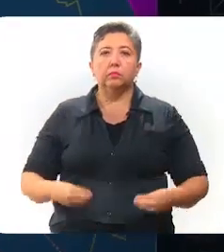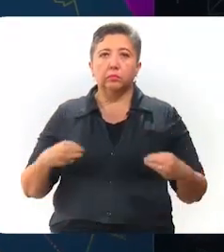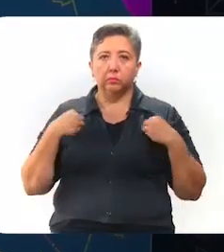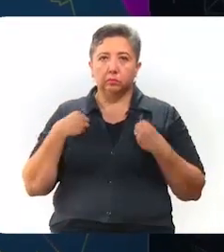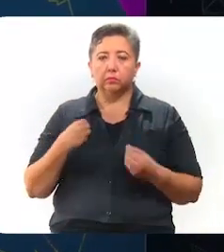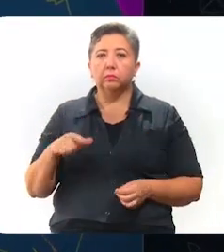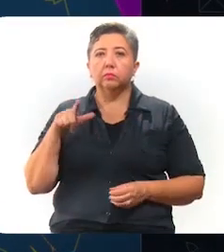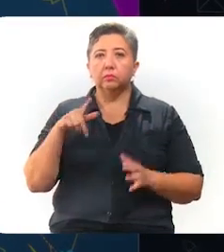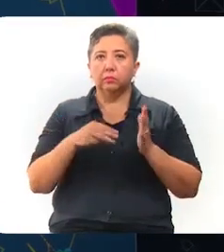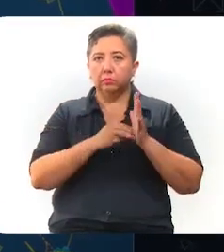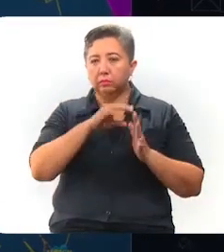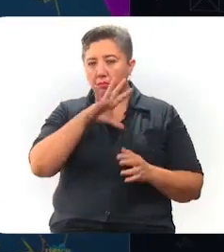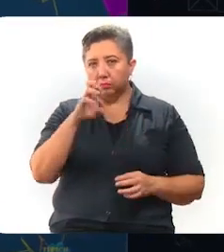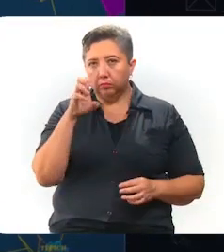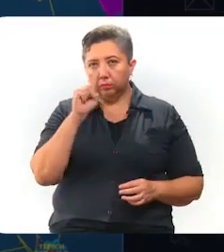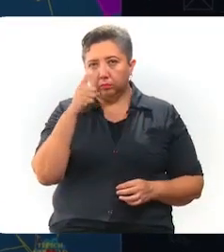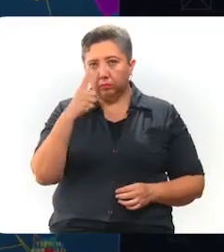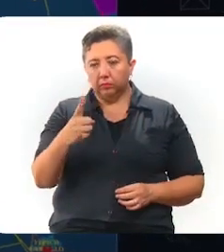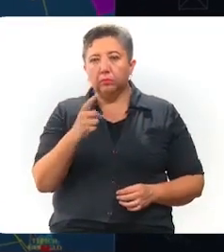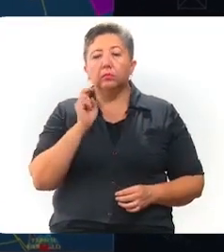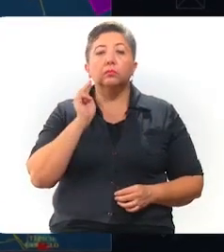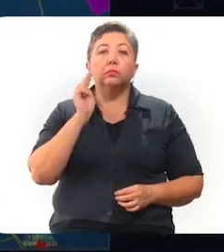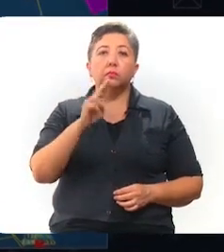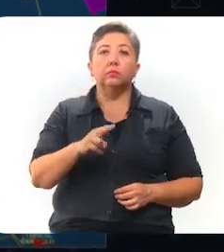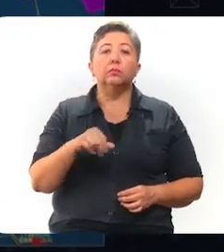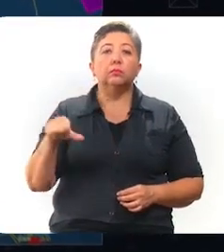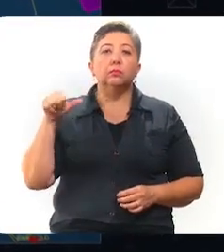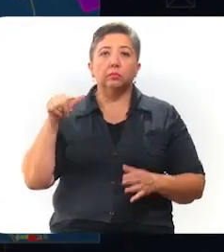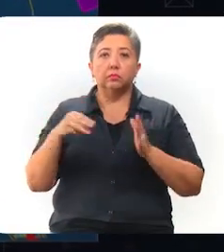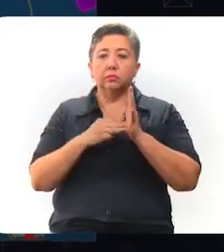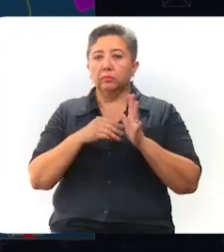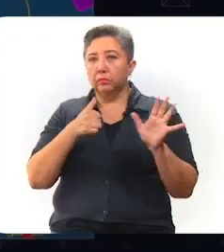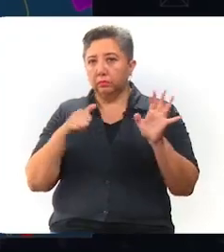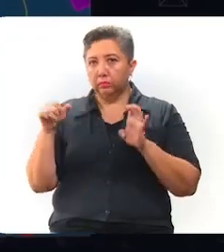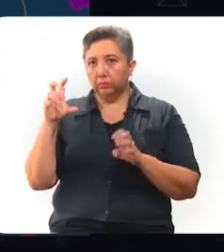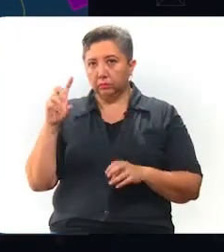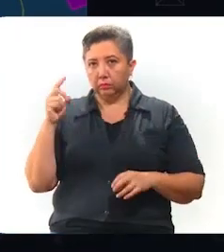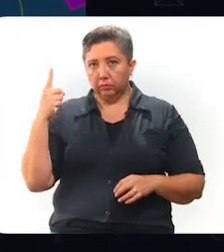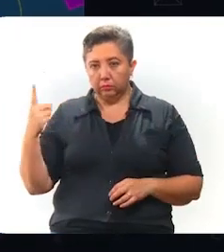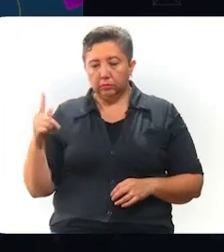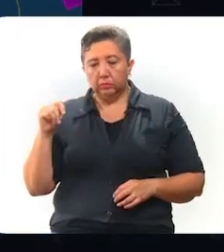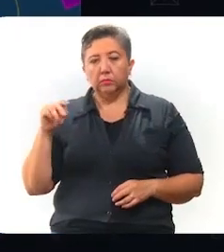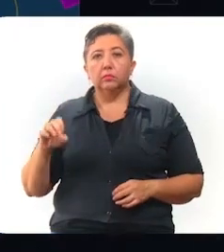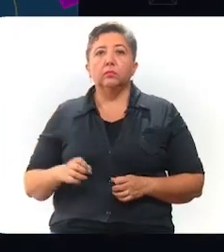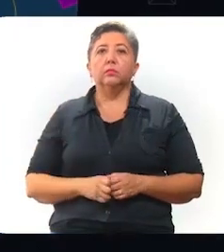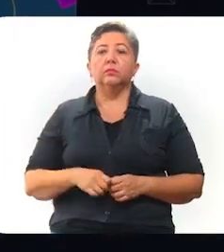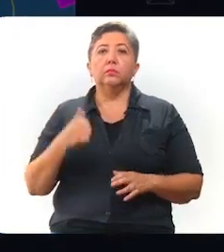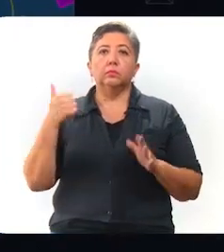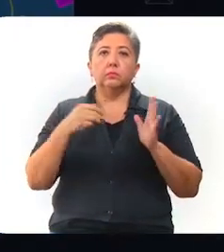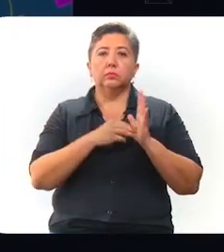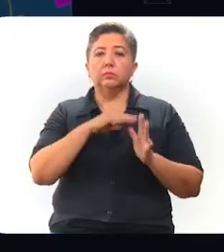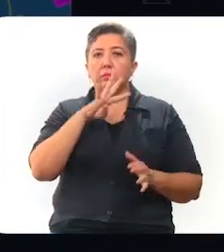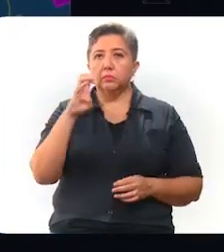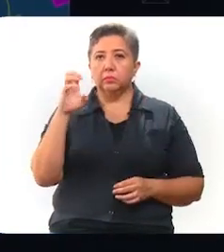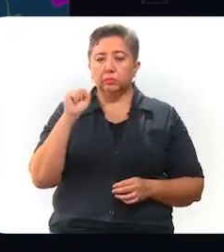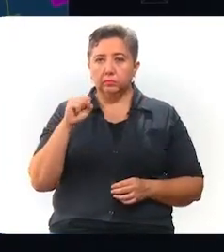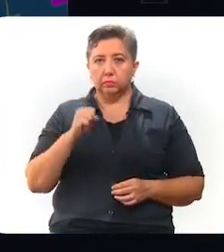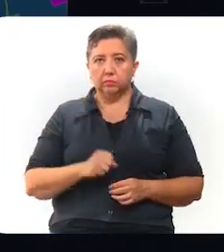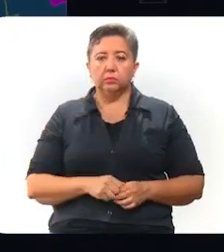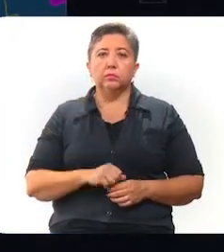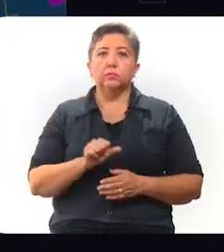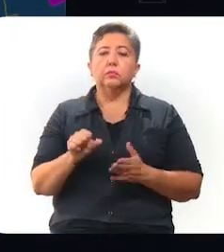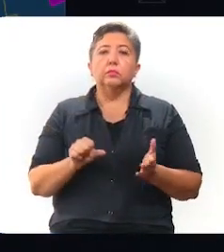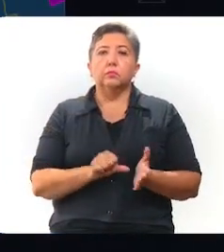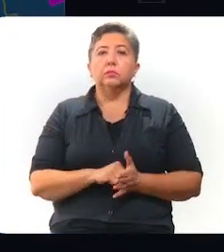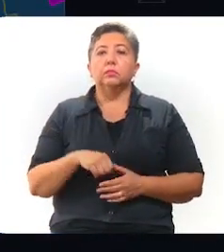viven 17.561 en la zona norte, 16.631 en la zona oriente, 6.460 en la